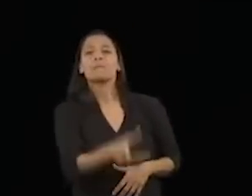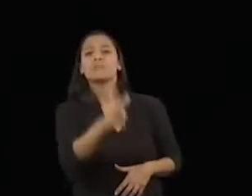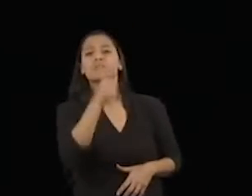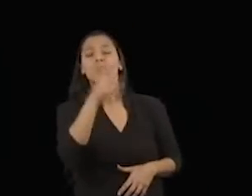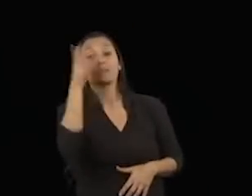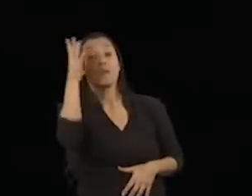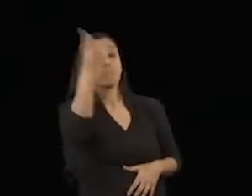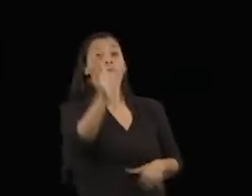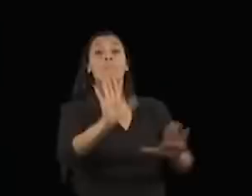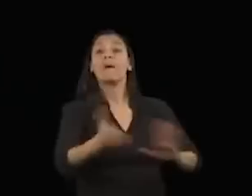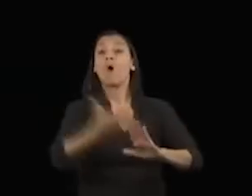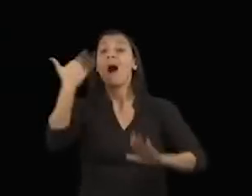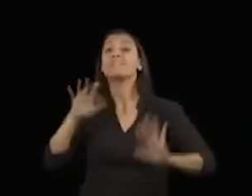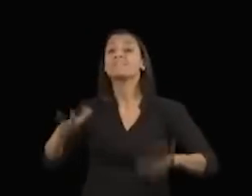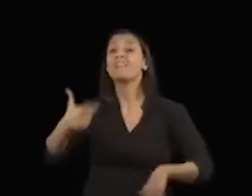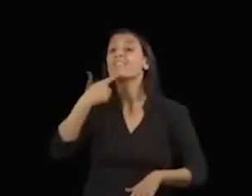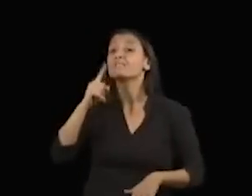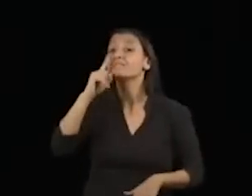veníamos de 17.000.